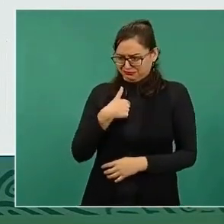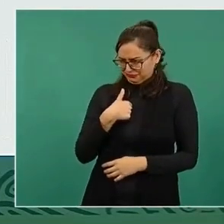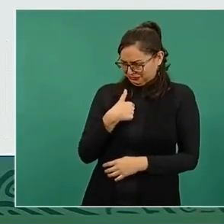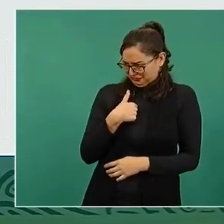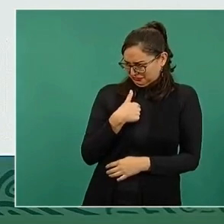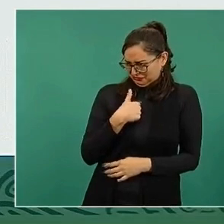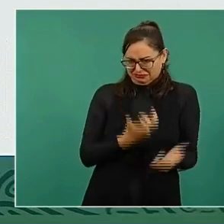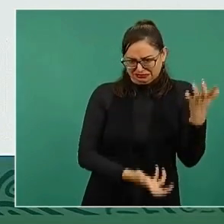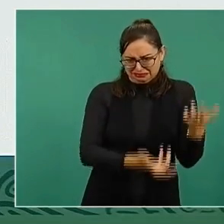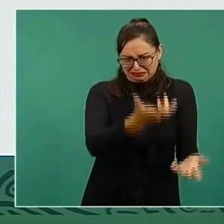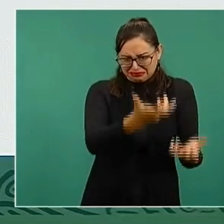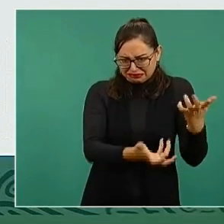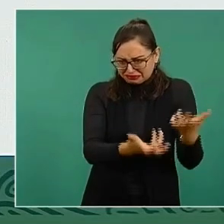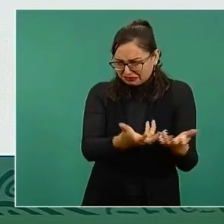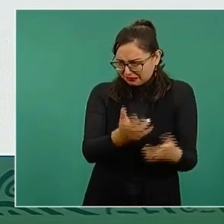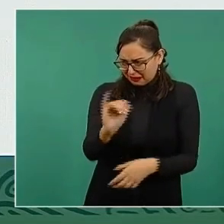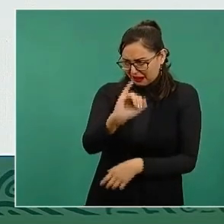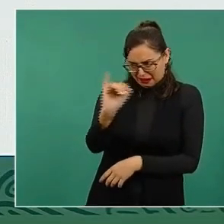allá en Tabasco,